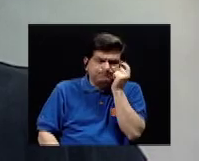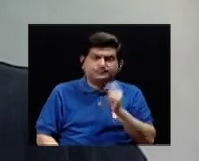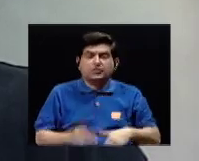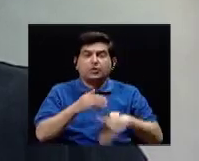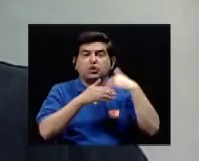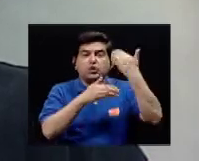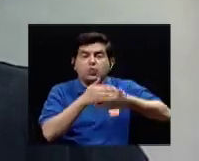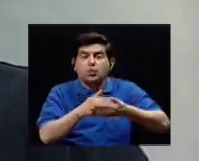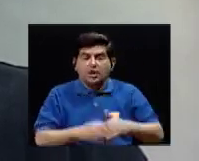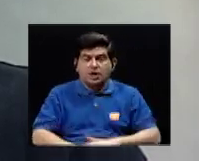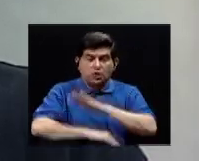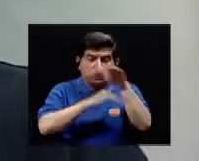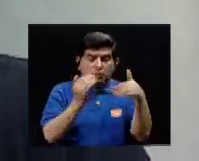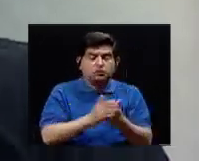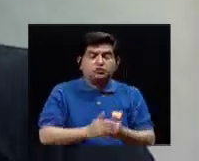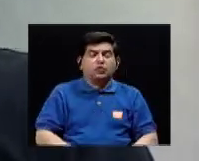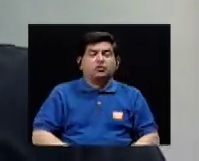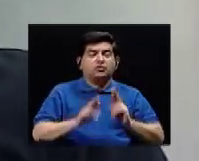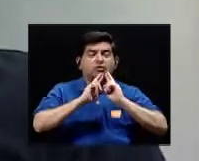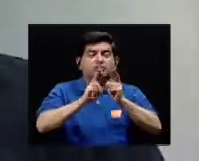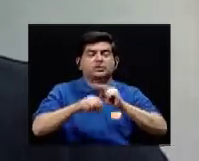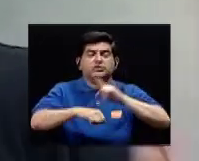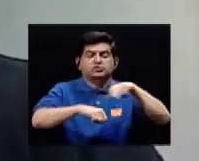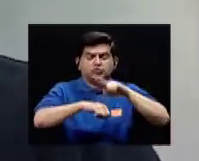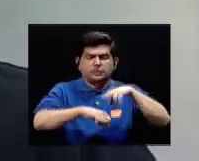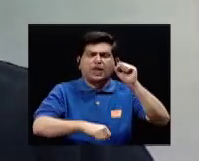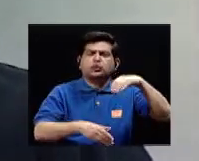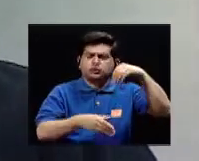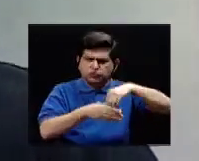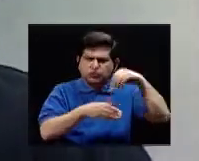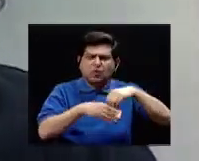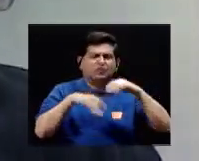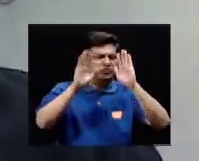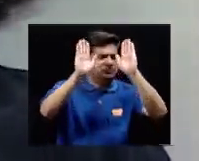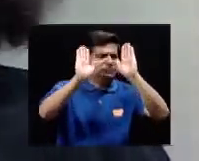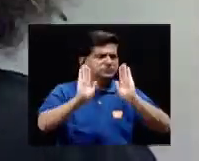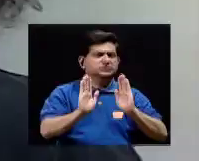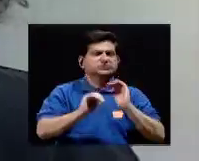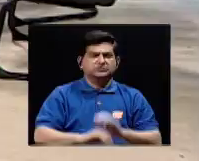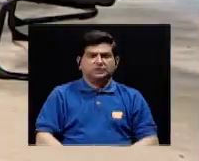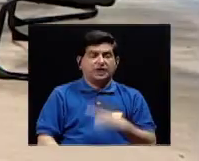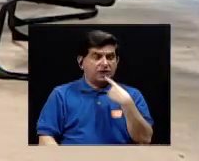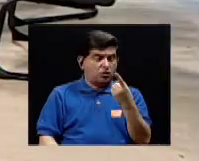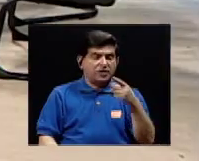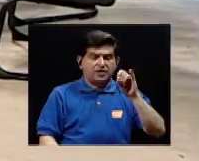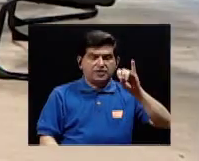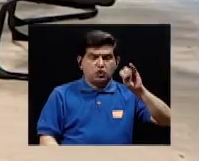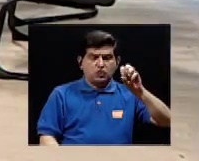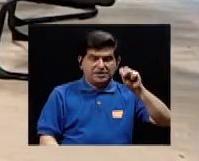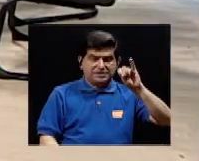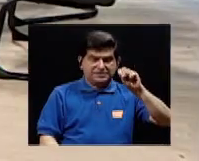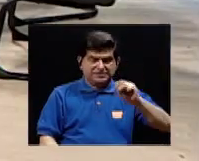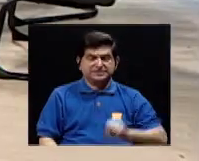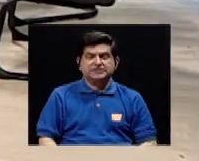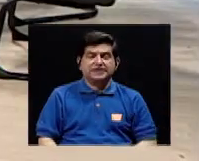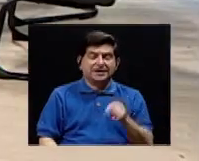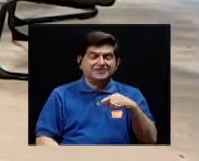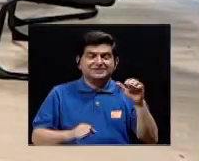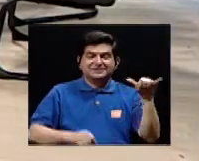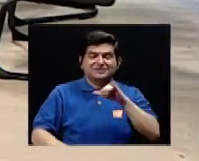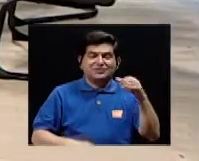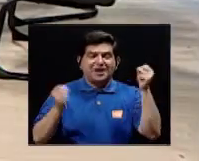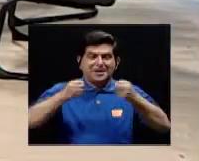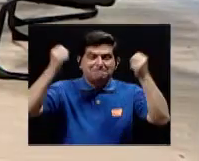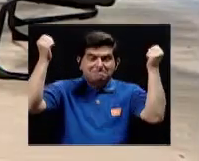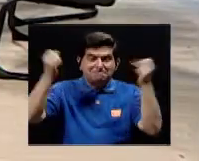después parece que todo sale natural. Claro que sí hay un componente que es maravilloso y lo que Isis mencionaba, que es la magia